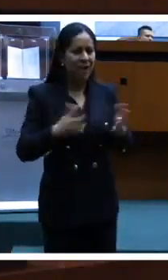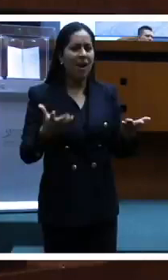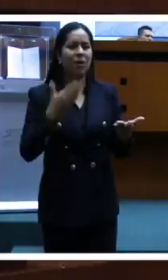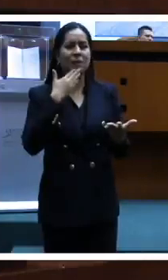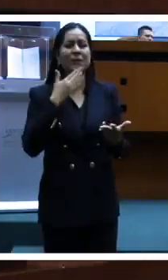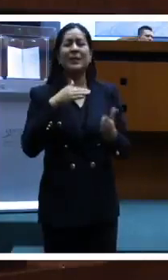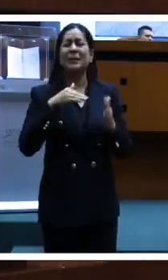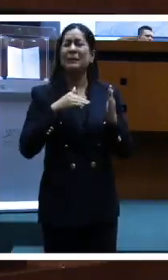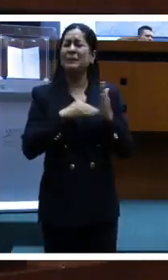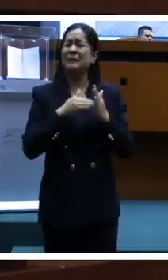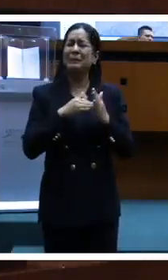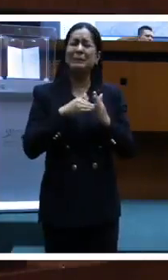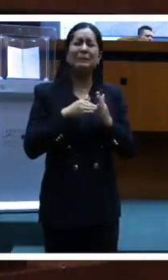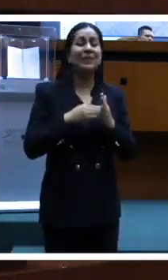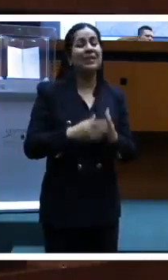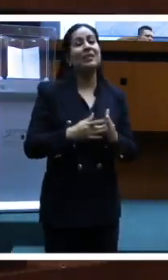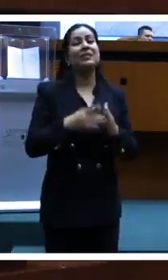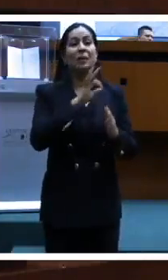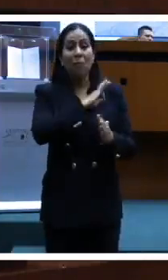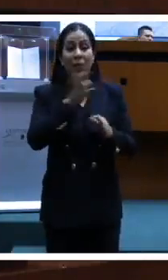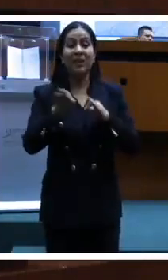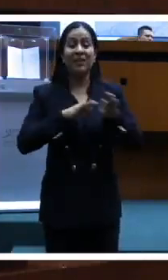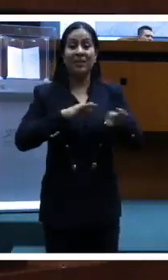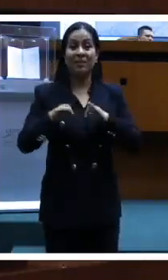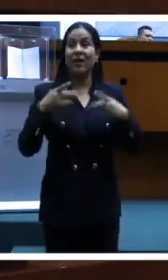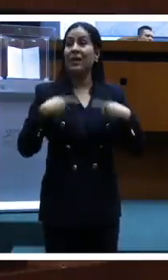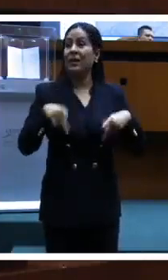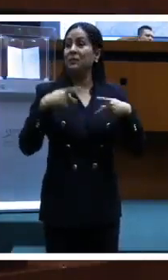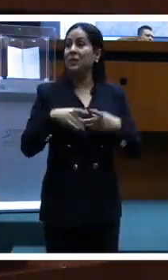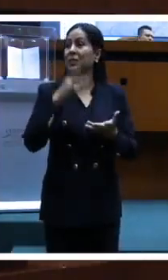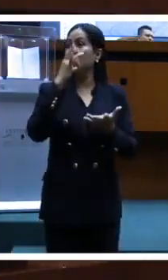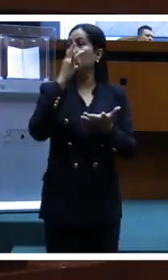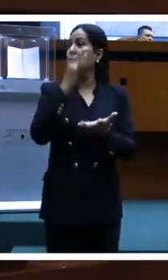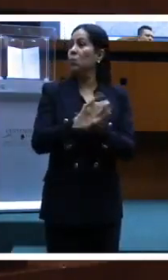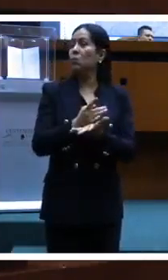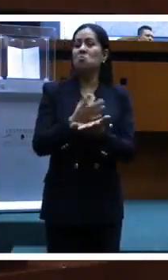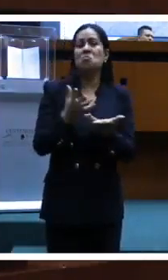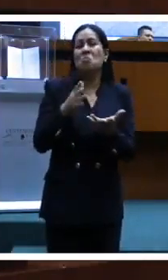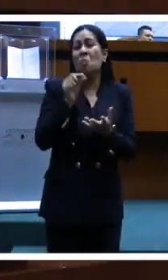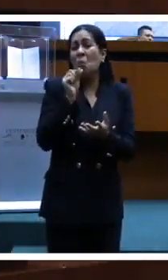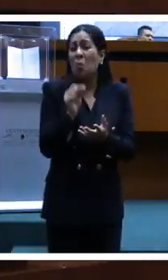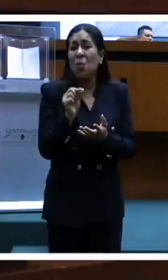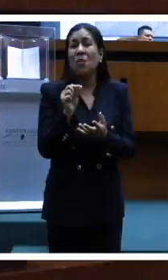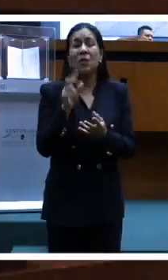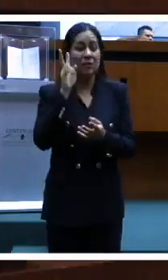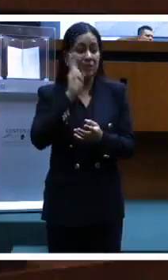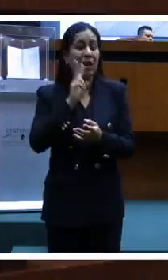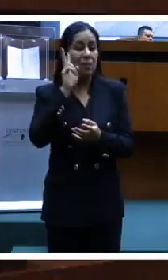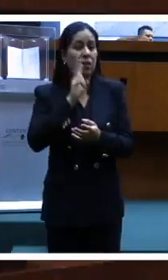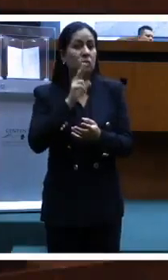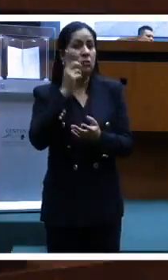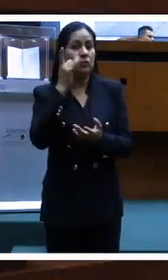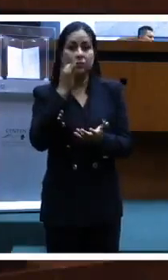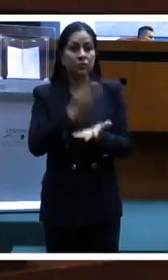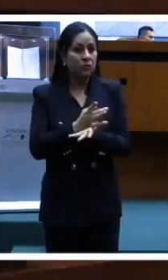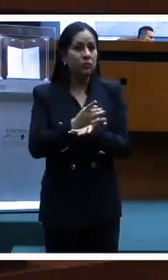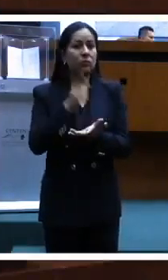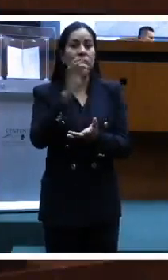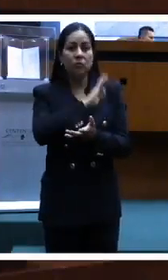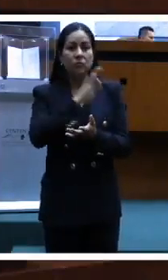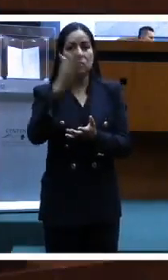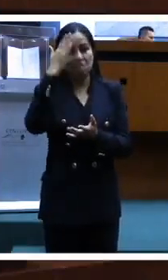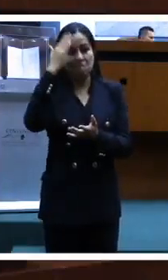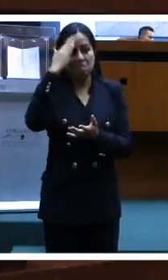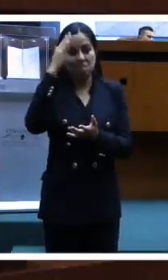los miles que están en edad laboral las personas? Solo un ciento, como lo acabamos de ver, son los que están capacitados